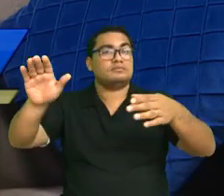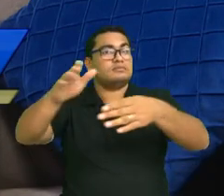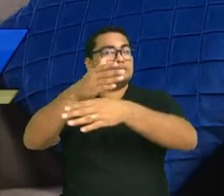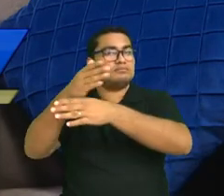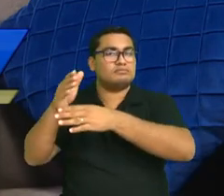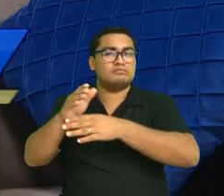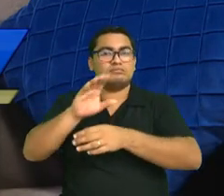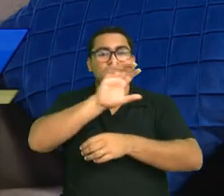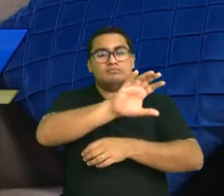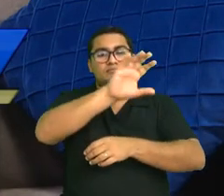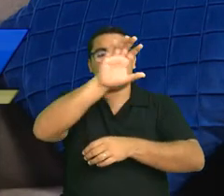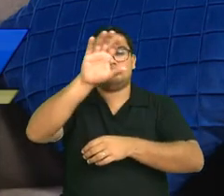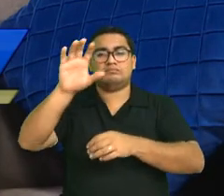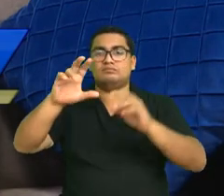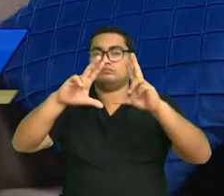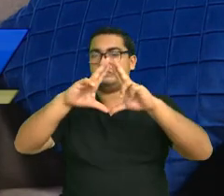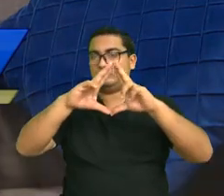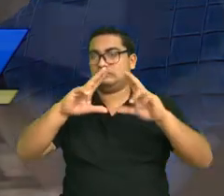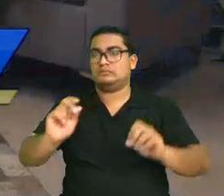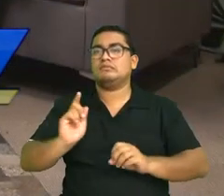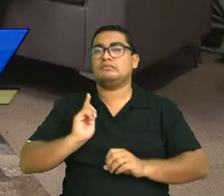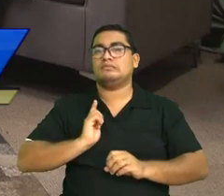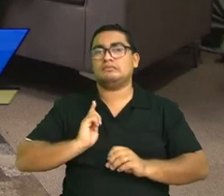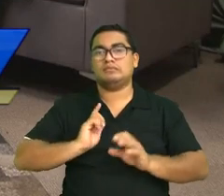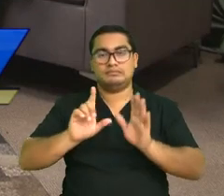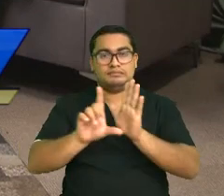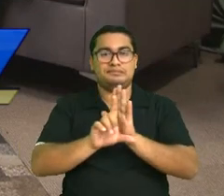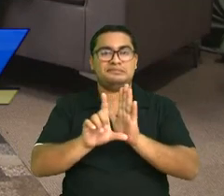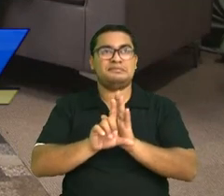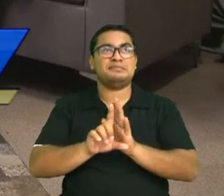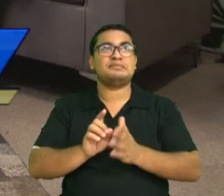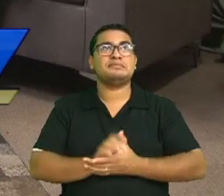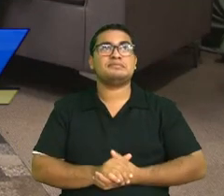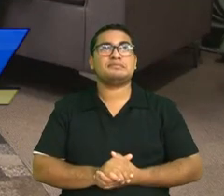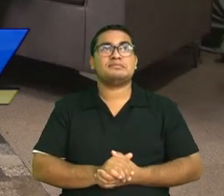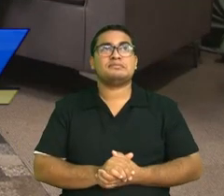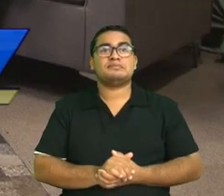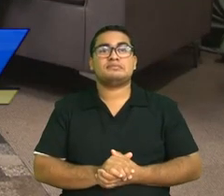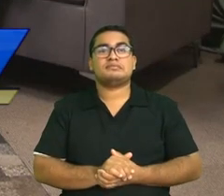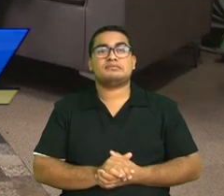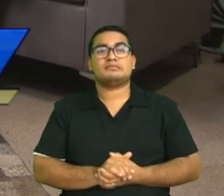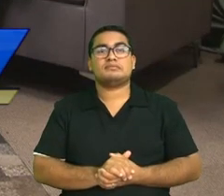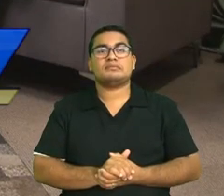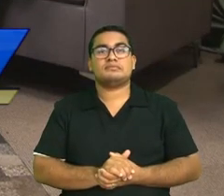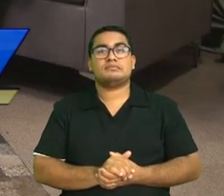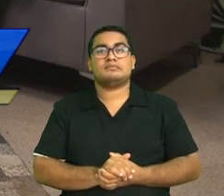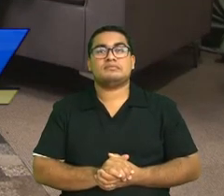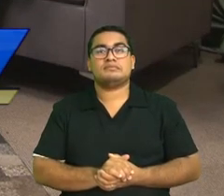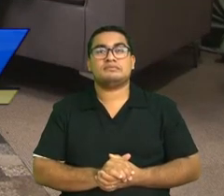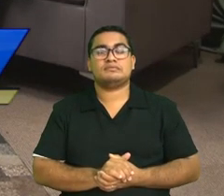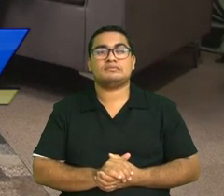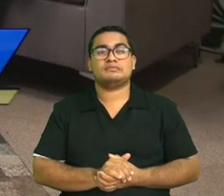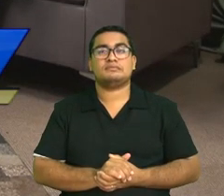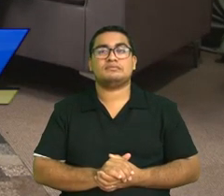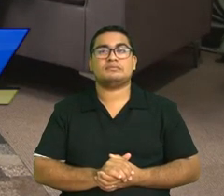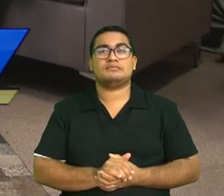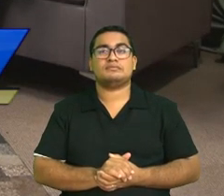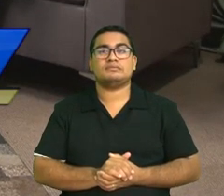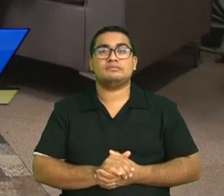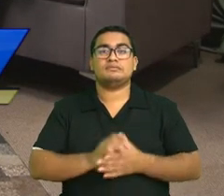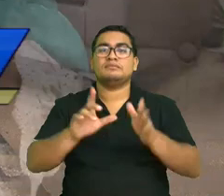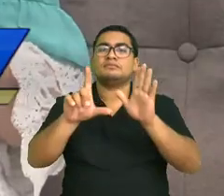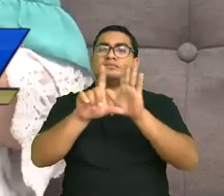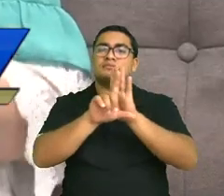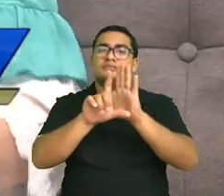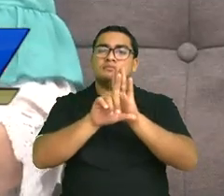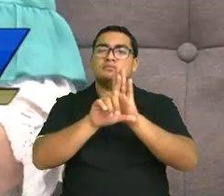su aplicación en el territorio práctico. Sí, definitivamente el marco jurídico y es lo que te da,